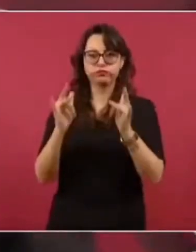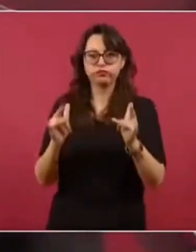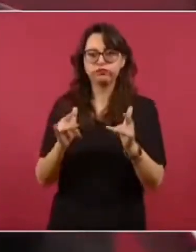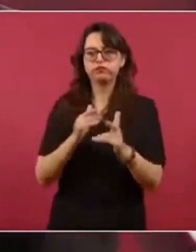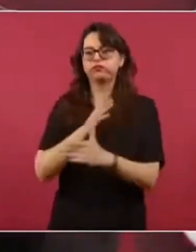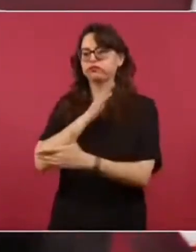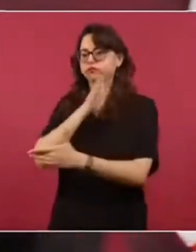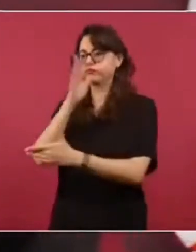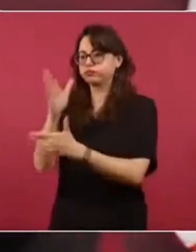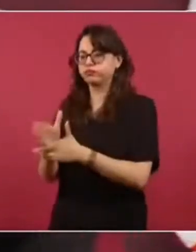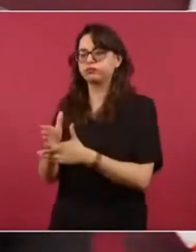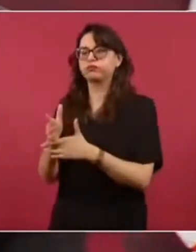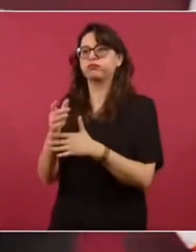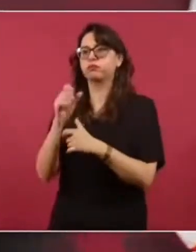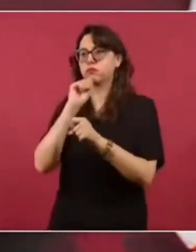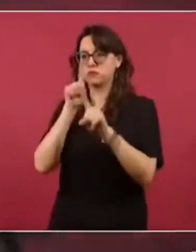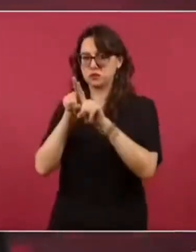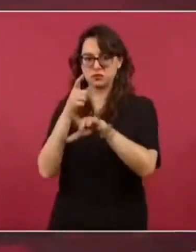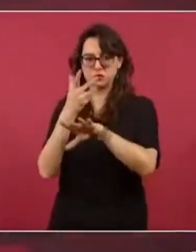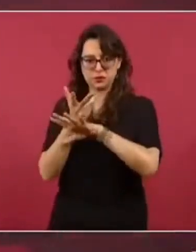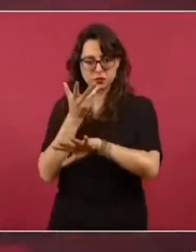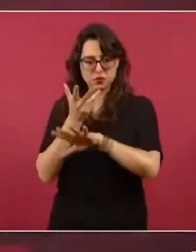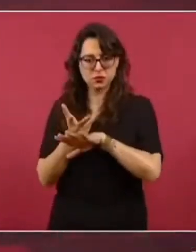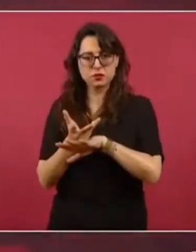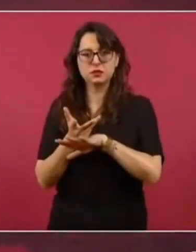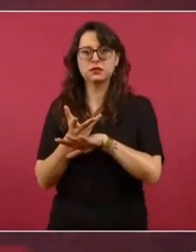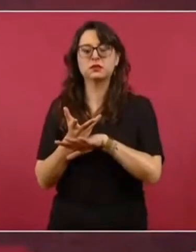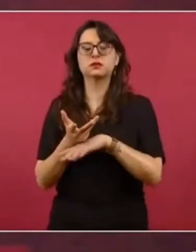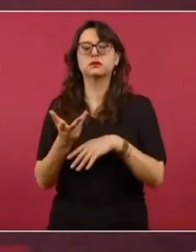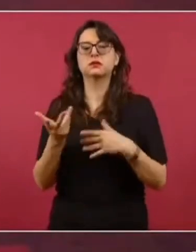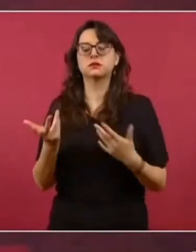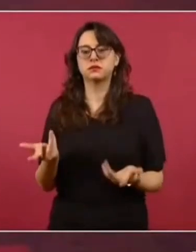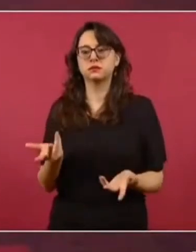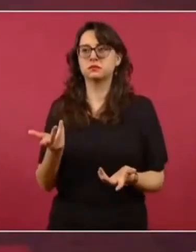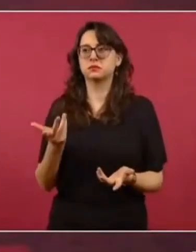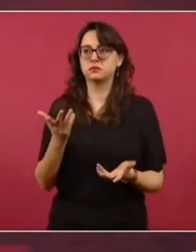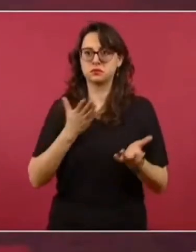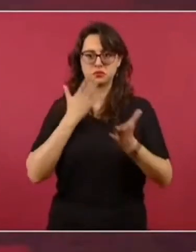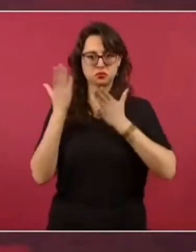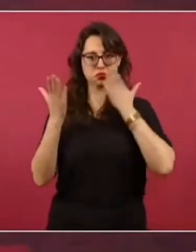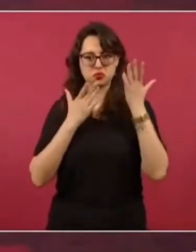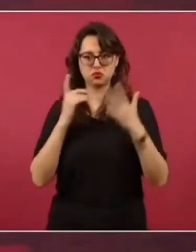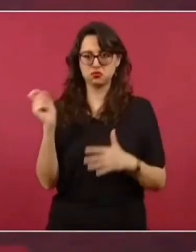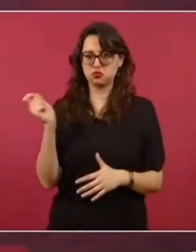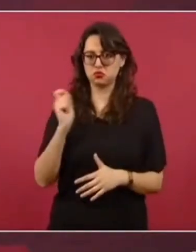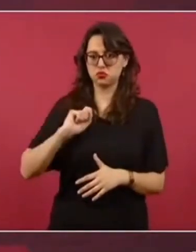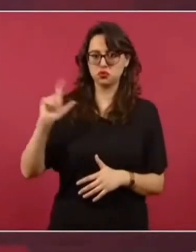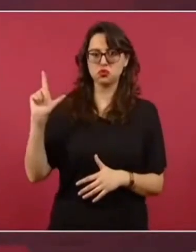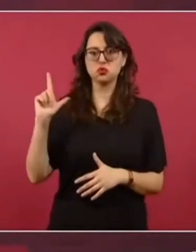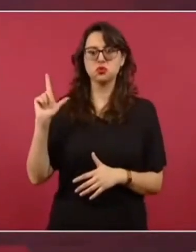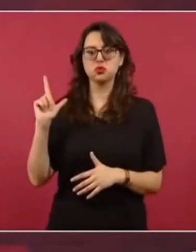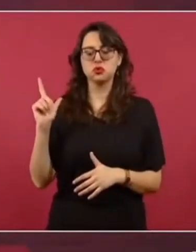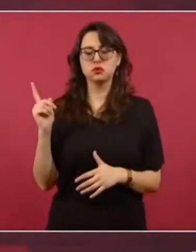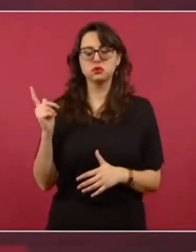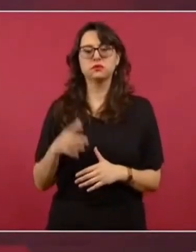estudia en Berkeley, California, esa universidad de mucho prestigio,